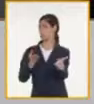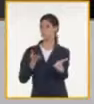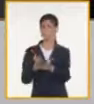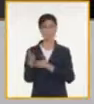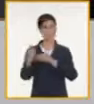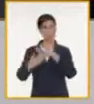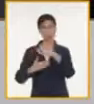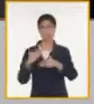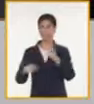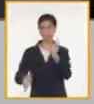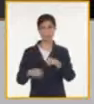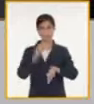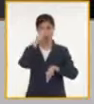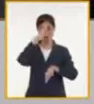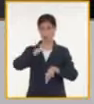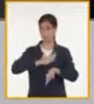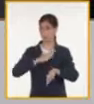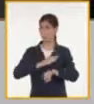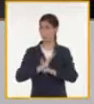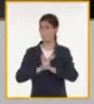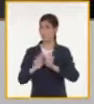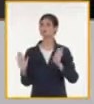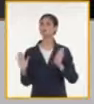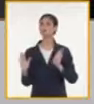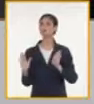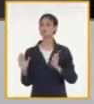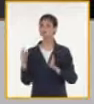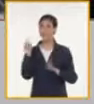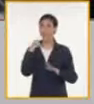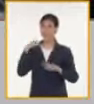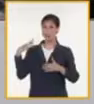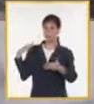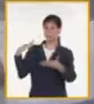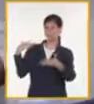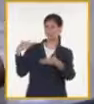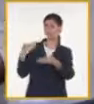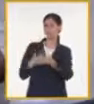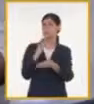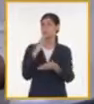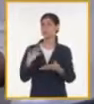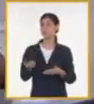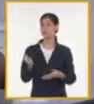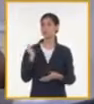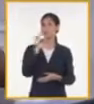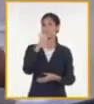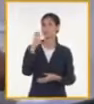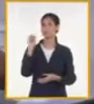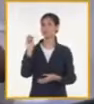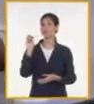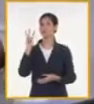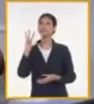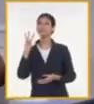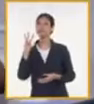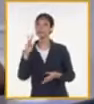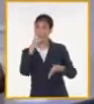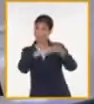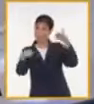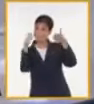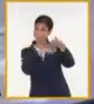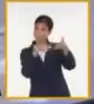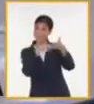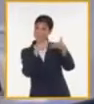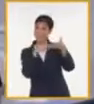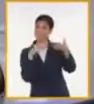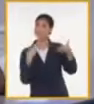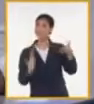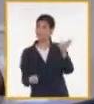cubanas en el exterior se registran hasta el presente 503 acciones contra representaciones cubanas en el exterior en 41 países